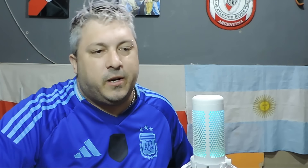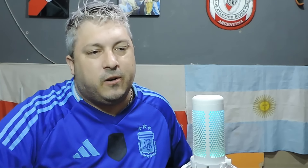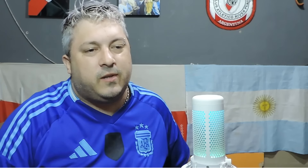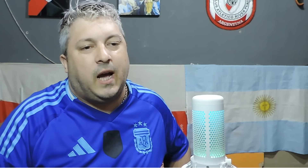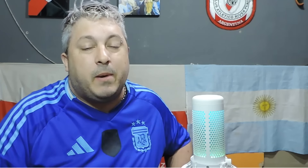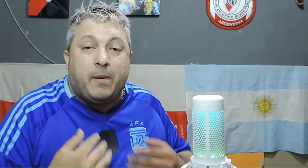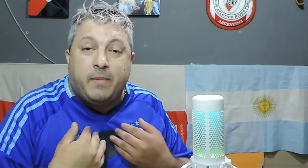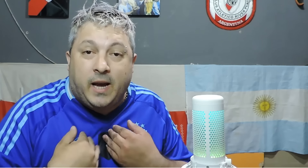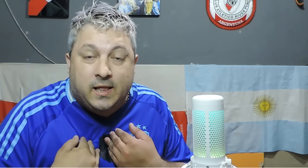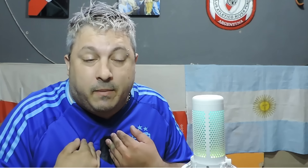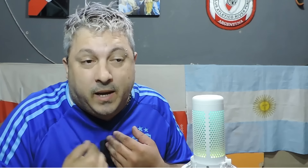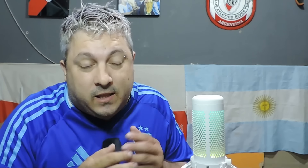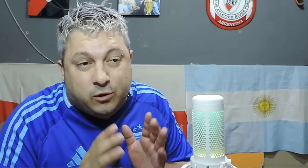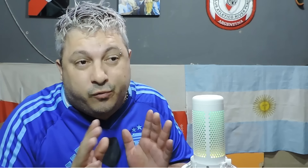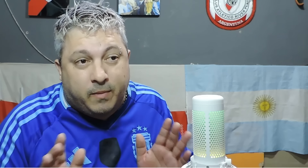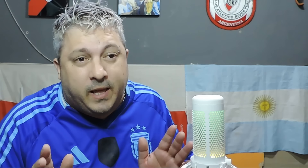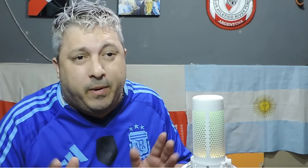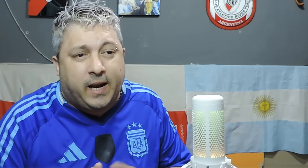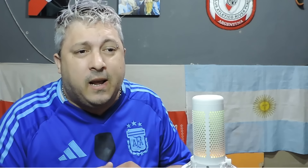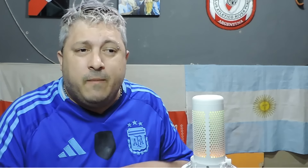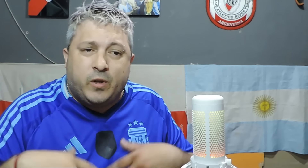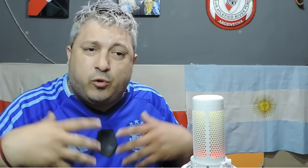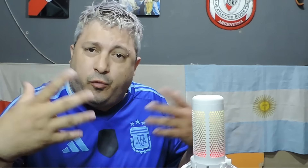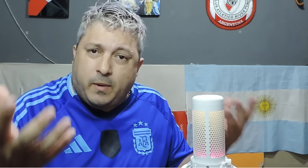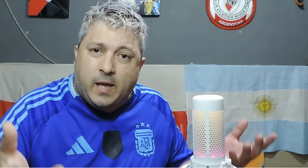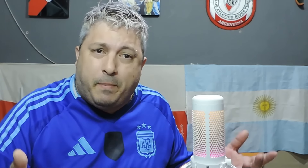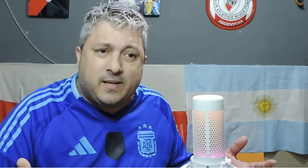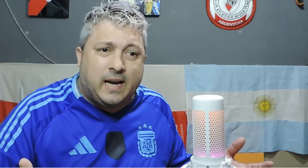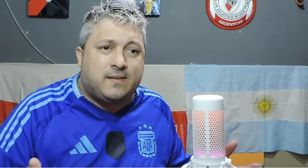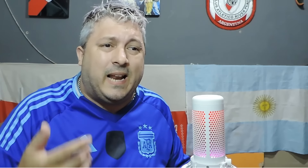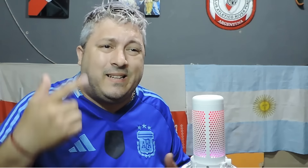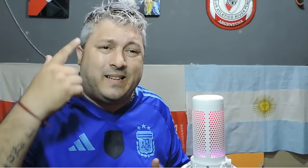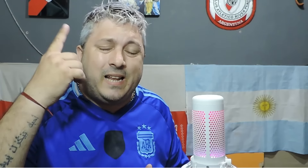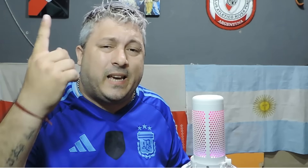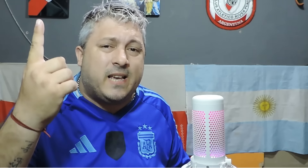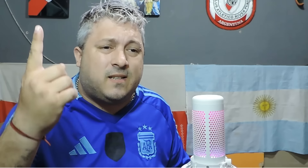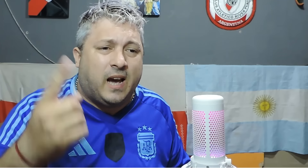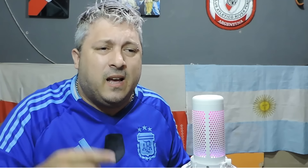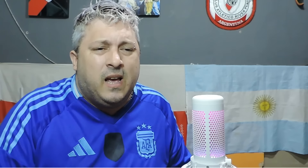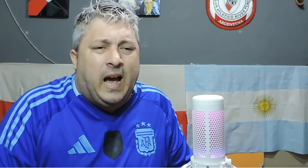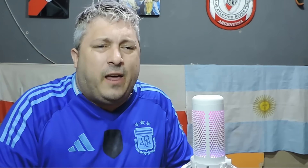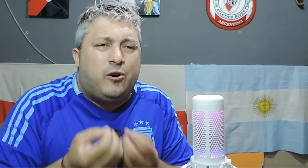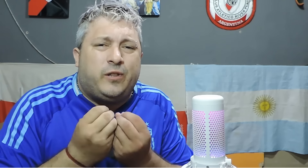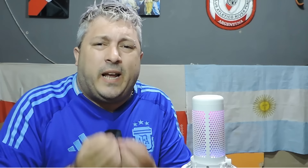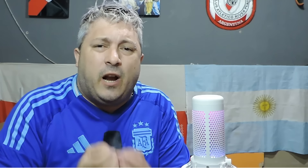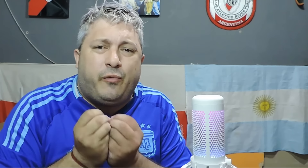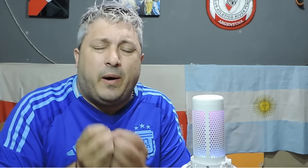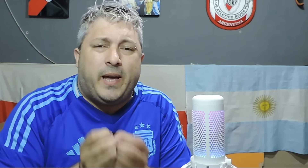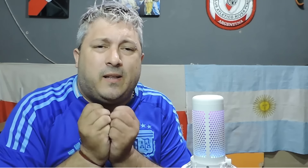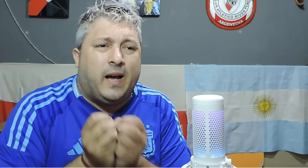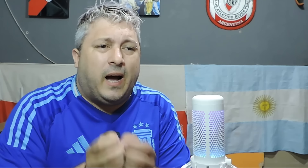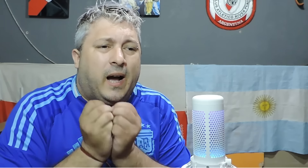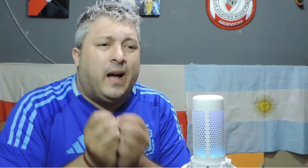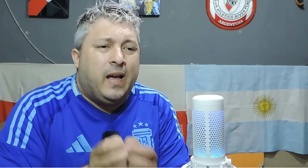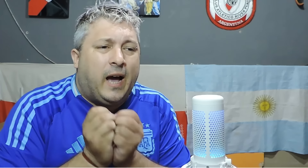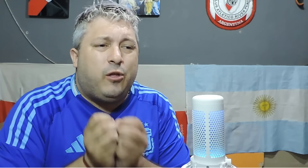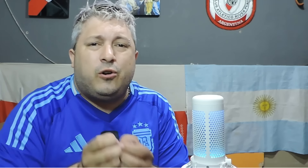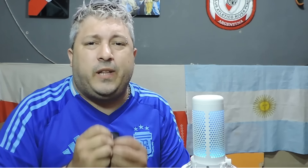buen camino. Así que a mí me encanta su forma de hablar, de su forma de expresarse, la inteligencia.